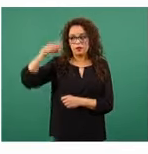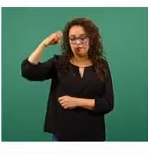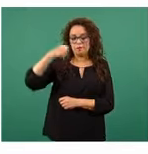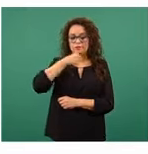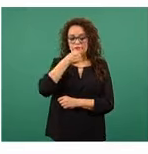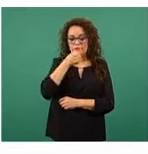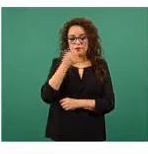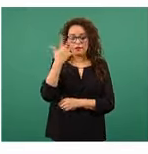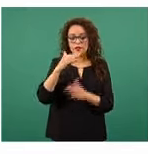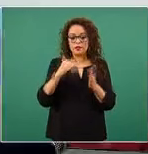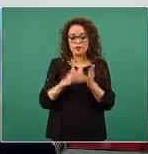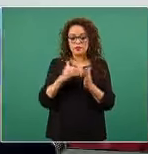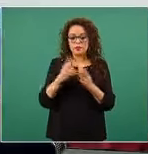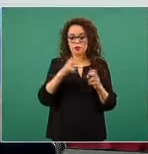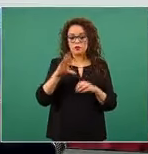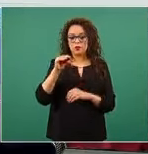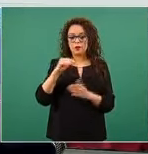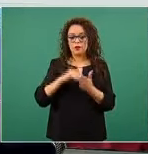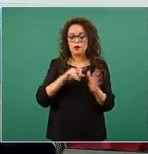10.290.867. La siguiente, por favor.